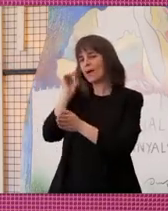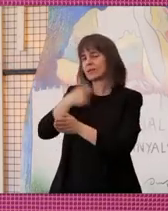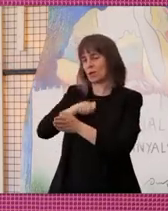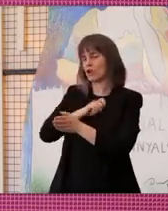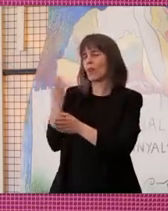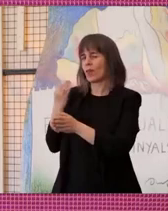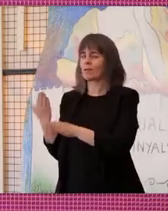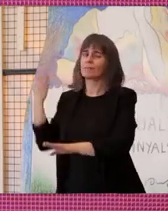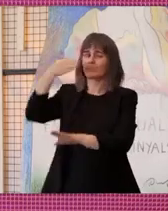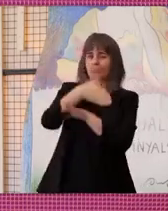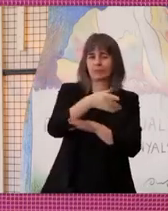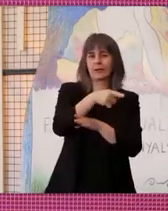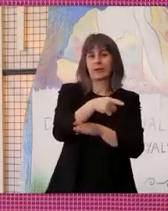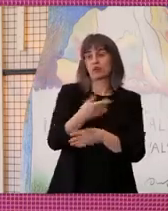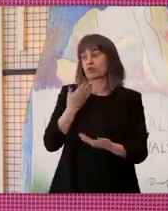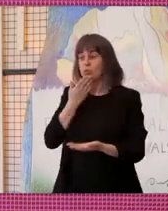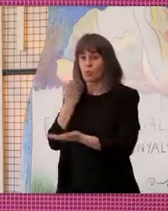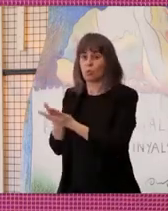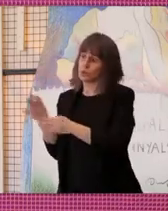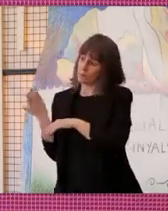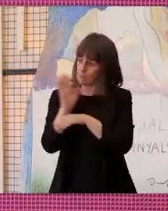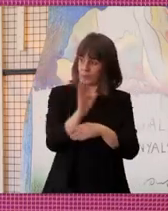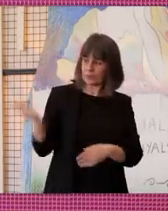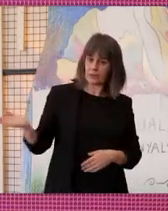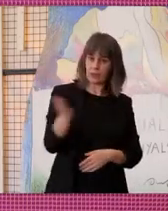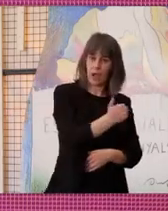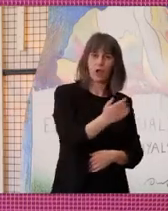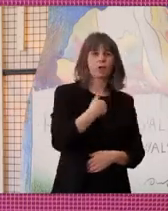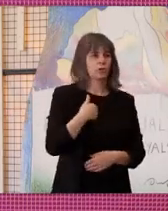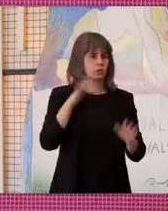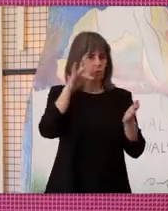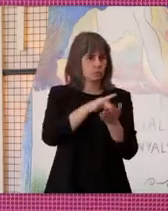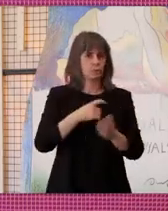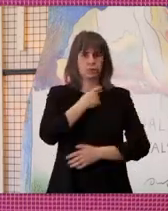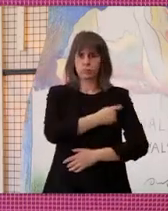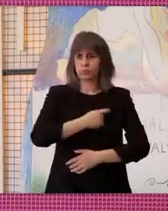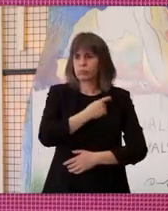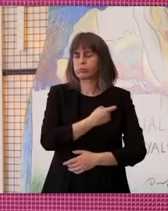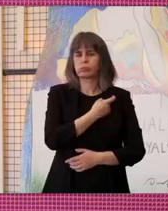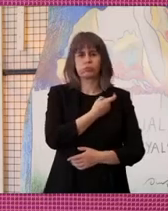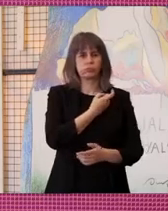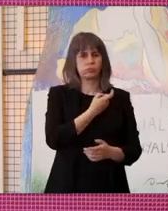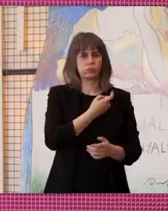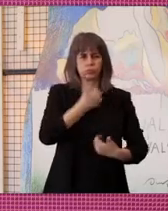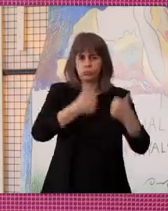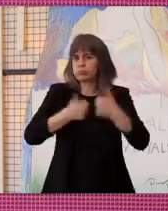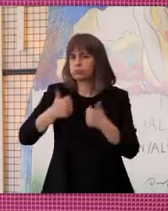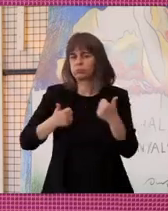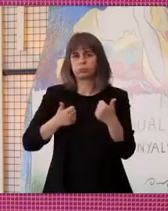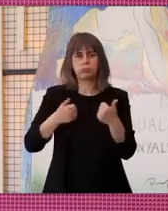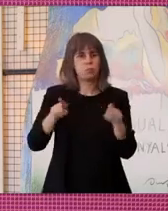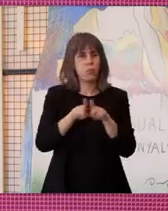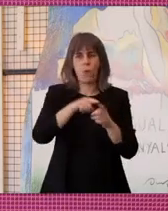presentara pasé no sé cuántos comités no sé cuántos paneles la verdad es que la es las exigencias